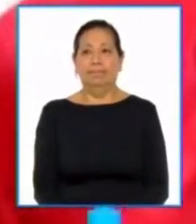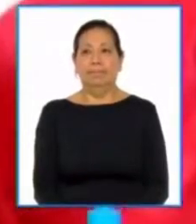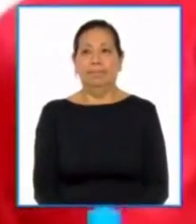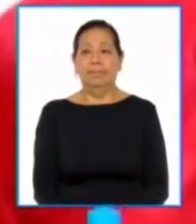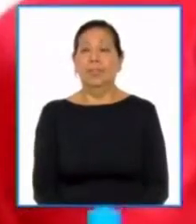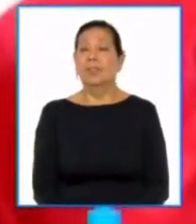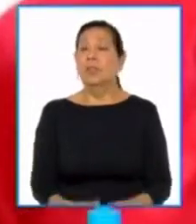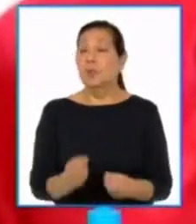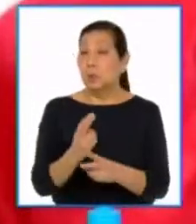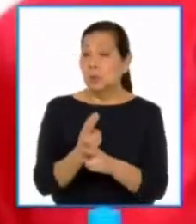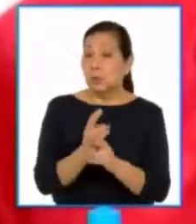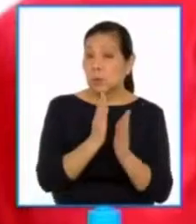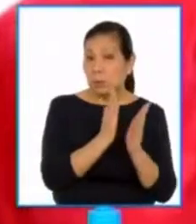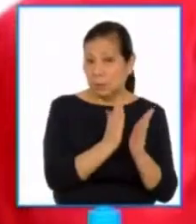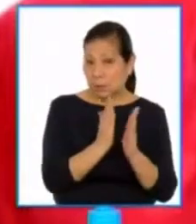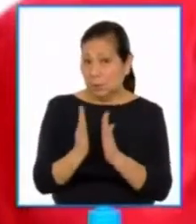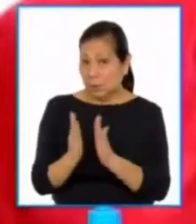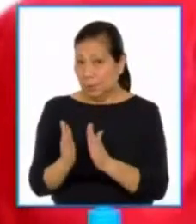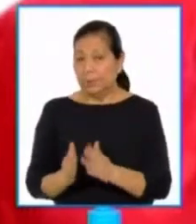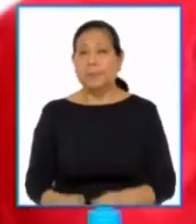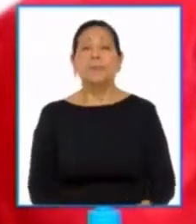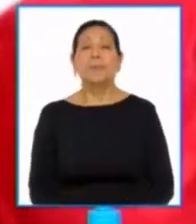la medida